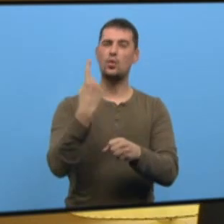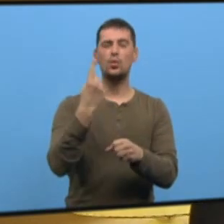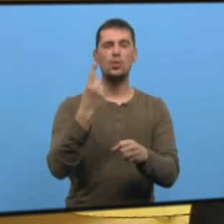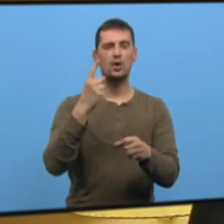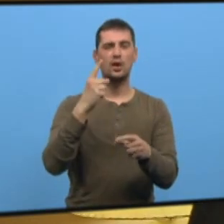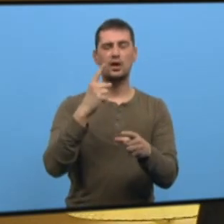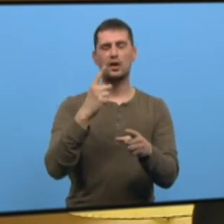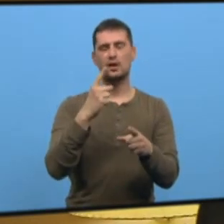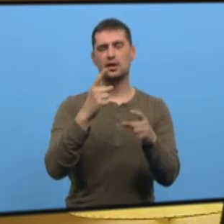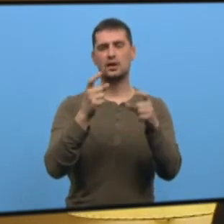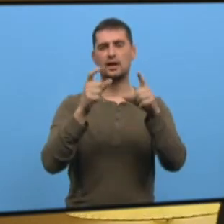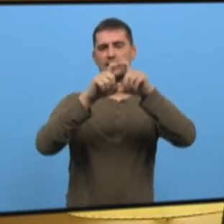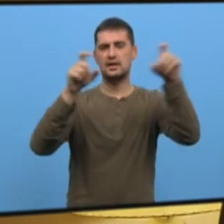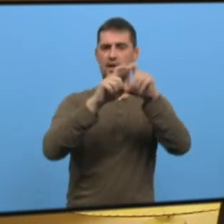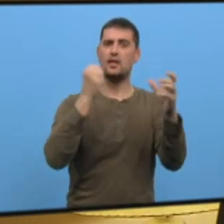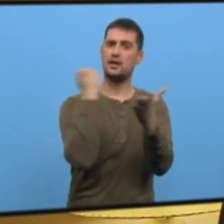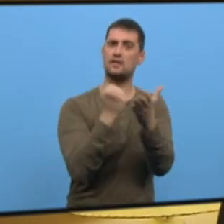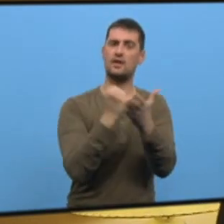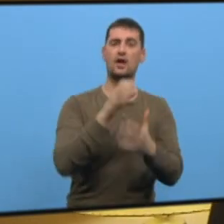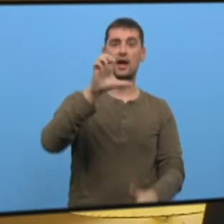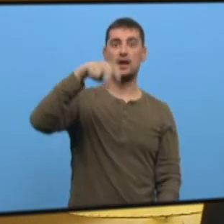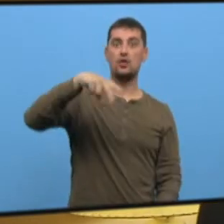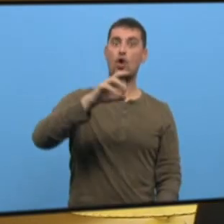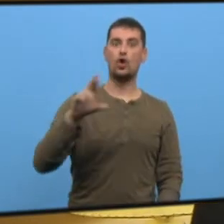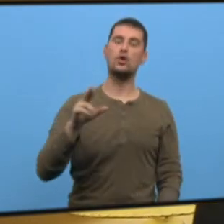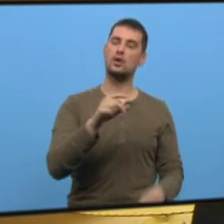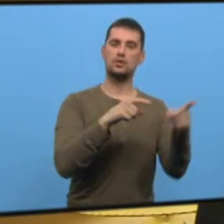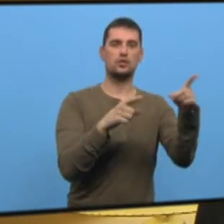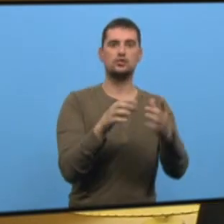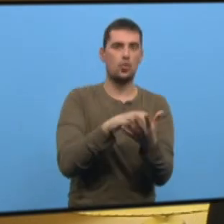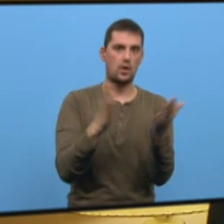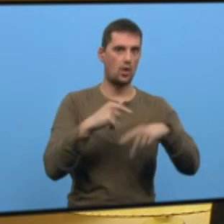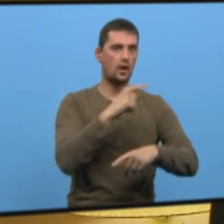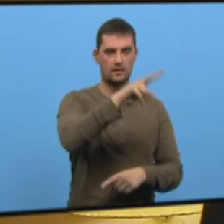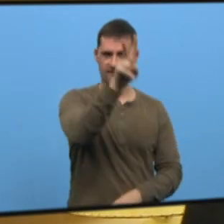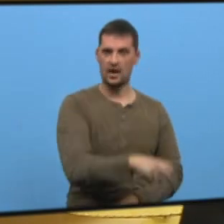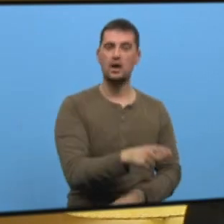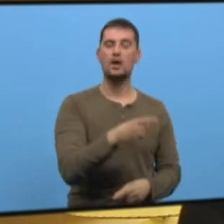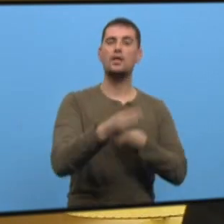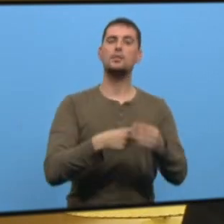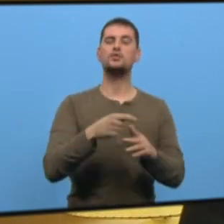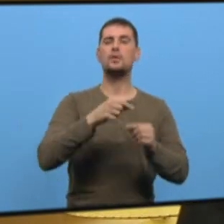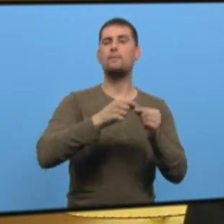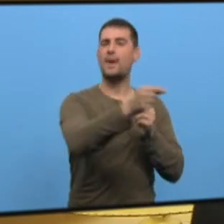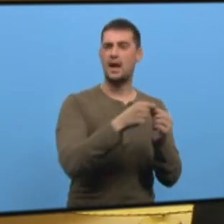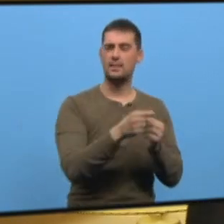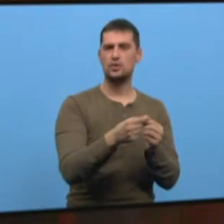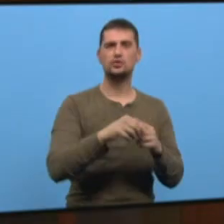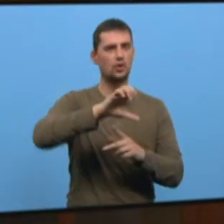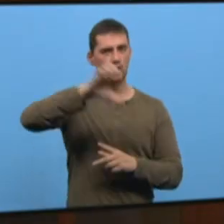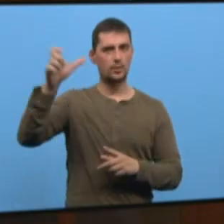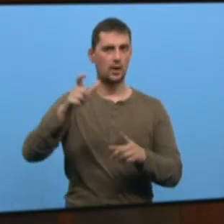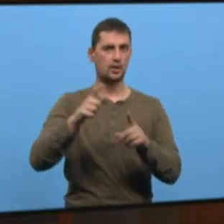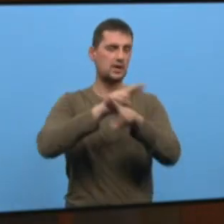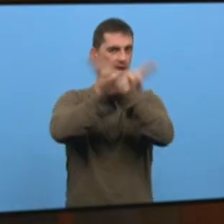certificadora como enor de un prestigio absolutamente fua de toda dúvida y facem ya con parámetros europeos de economía